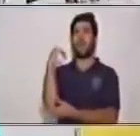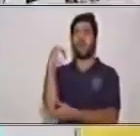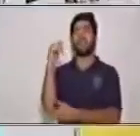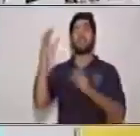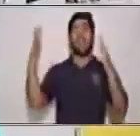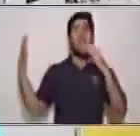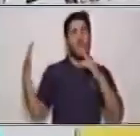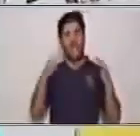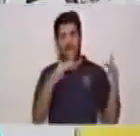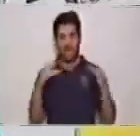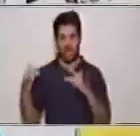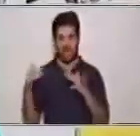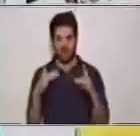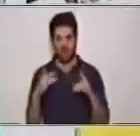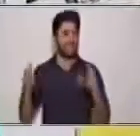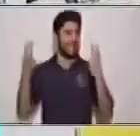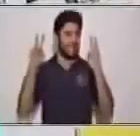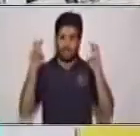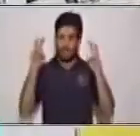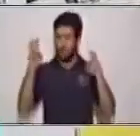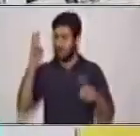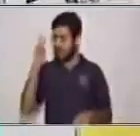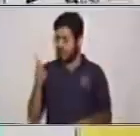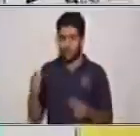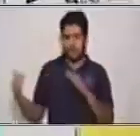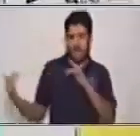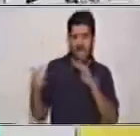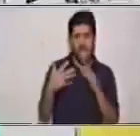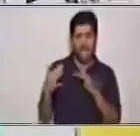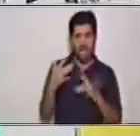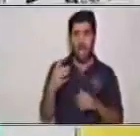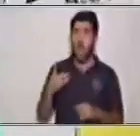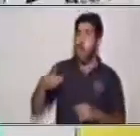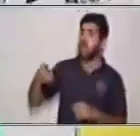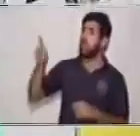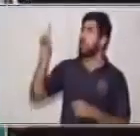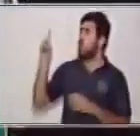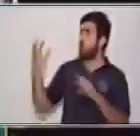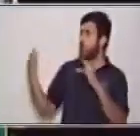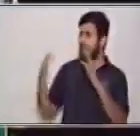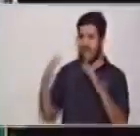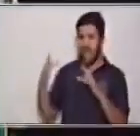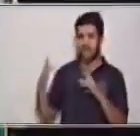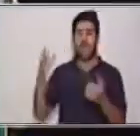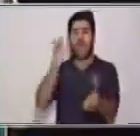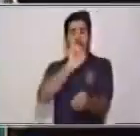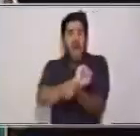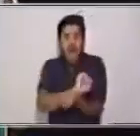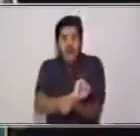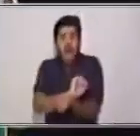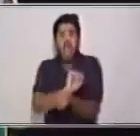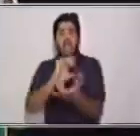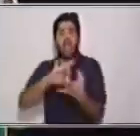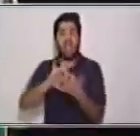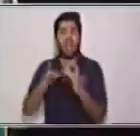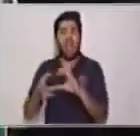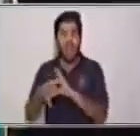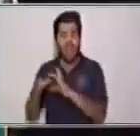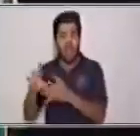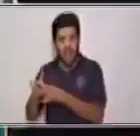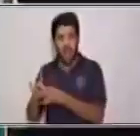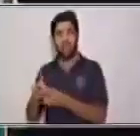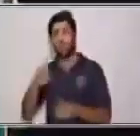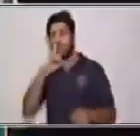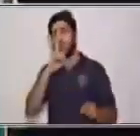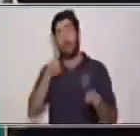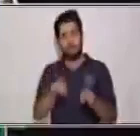guerra. Hablan mucho sobre la guerra, el dios de la guerra, ¿sí? Los esclavos tomaban parte importante de la